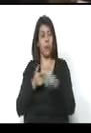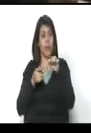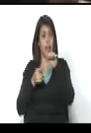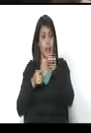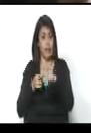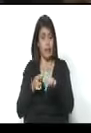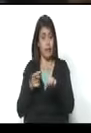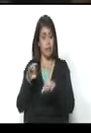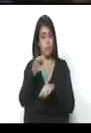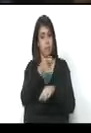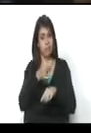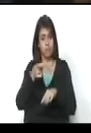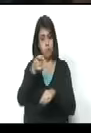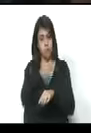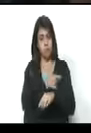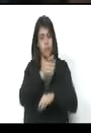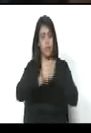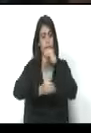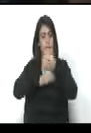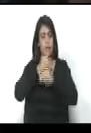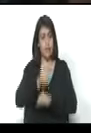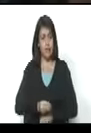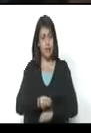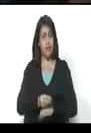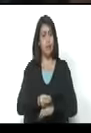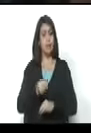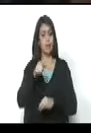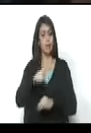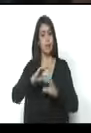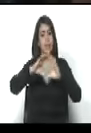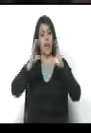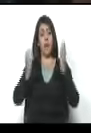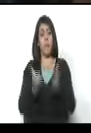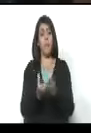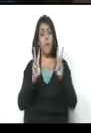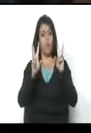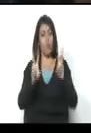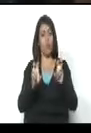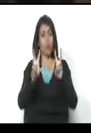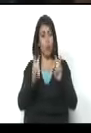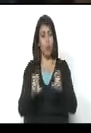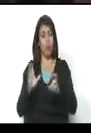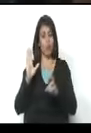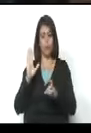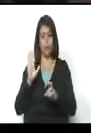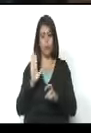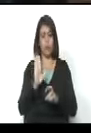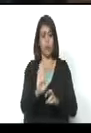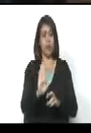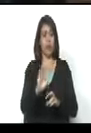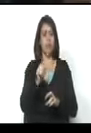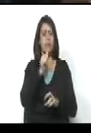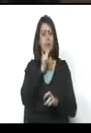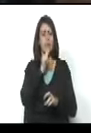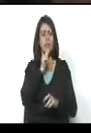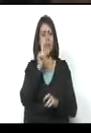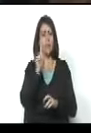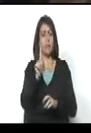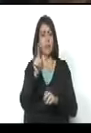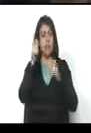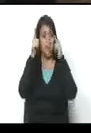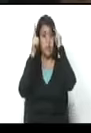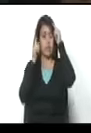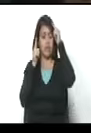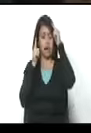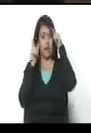Esa búsqueda y esa construcción y esa semilla de mundo nuevo la trajo al siglo XXI Hugo